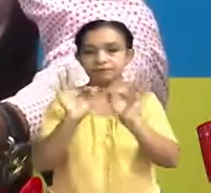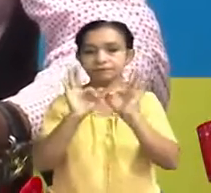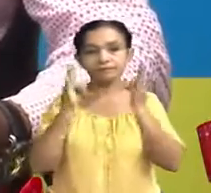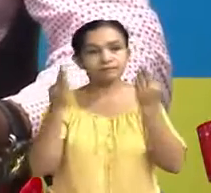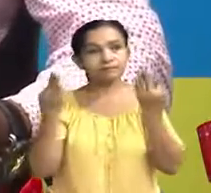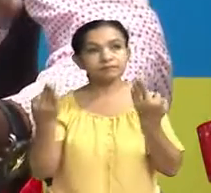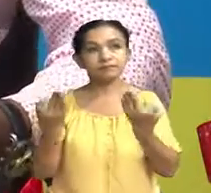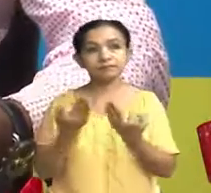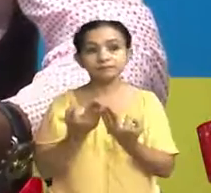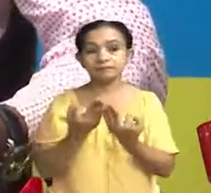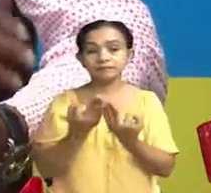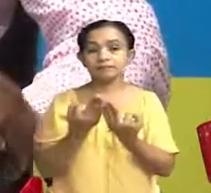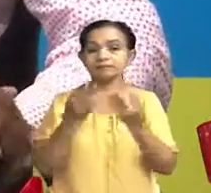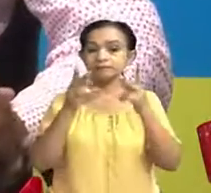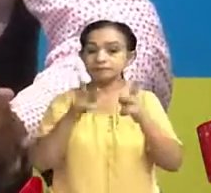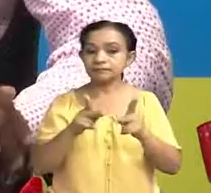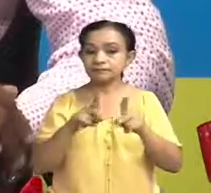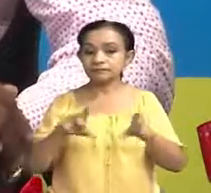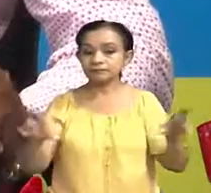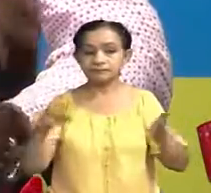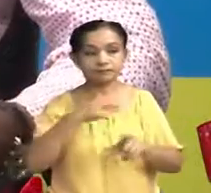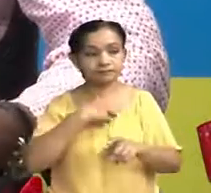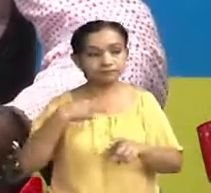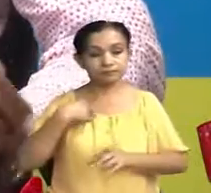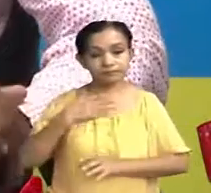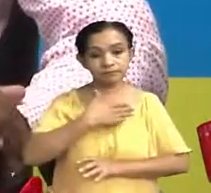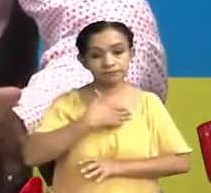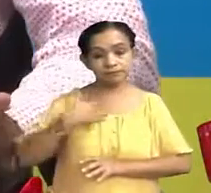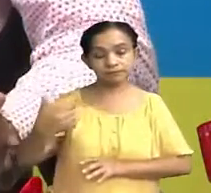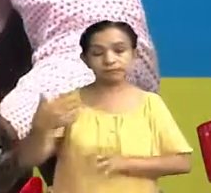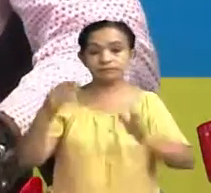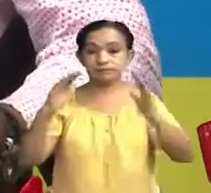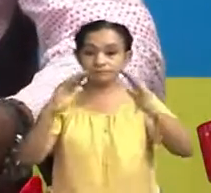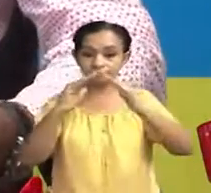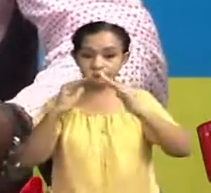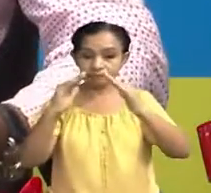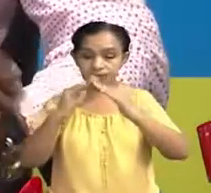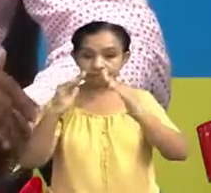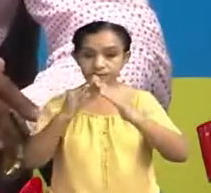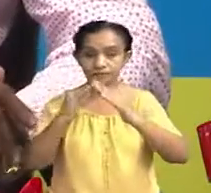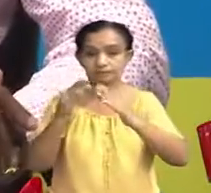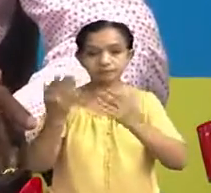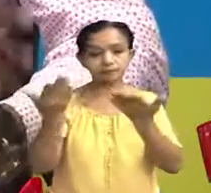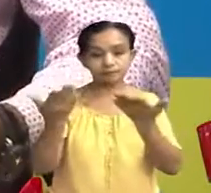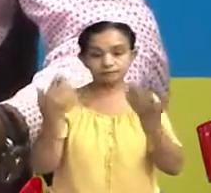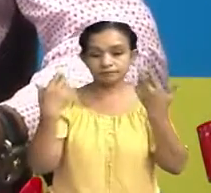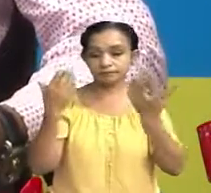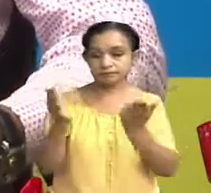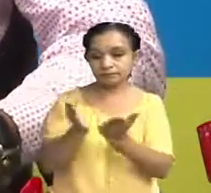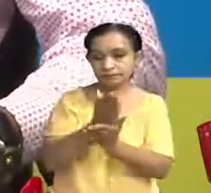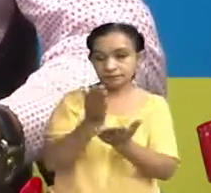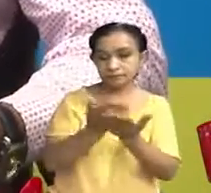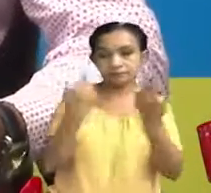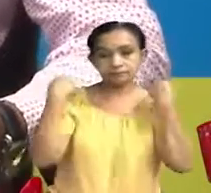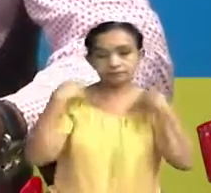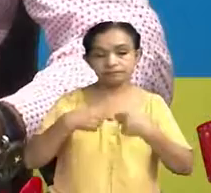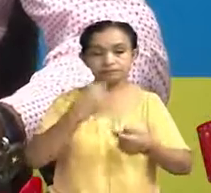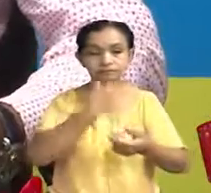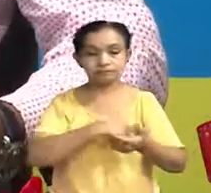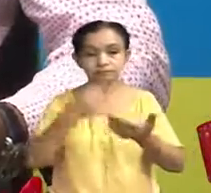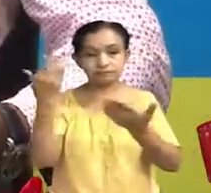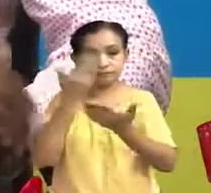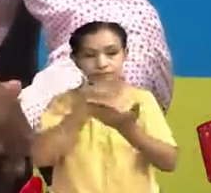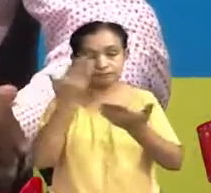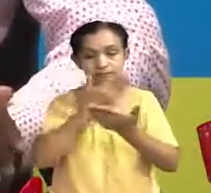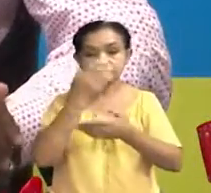lo planifican para mejorar su vivienda, para comprar los útiles de los muchachos que van a entrar a clase